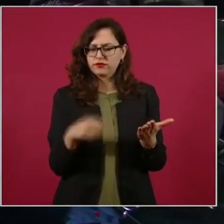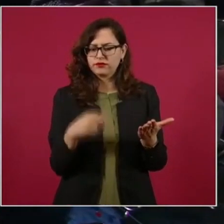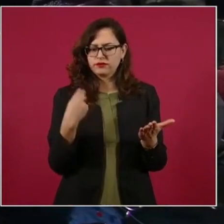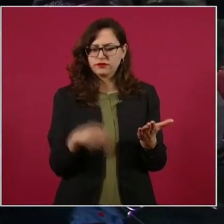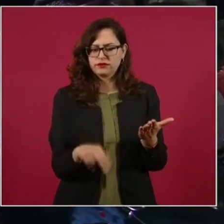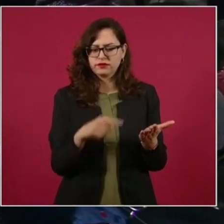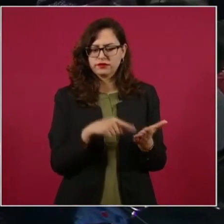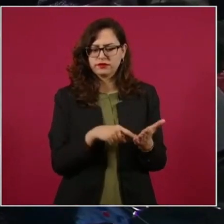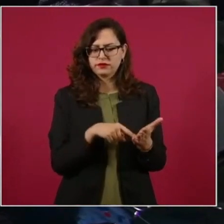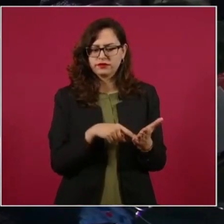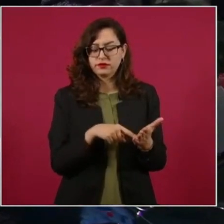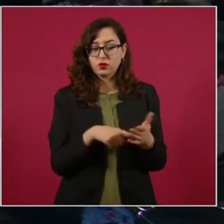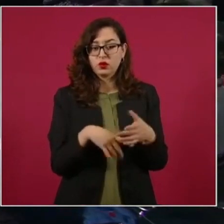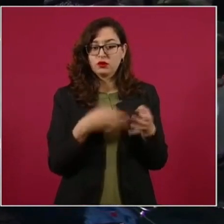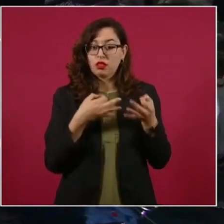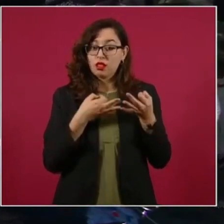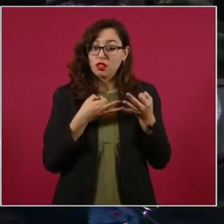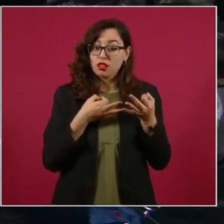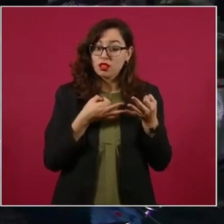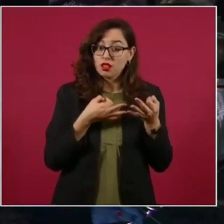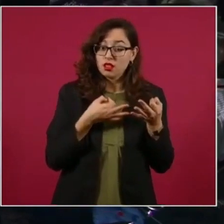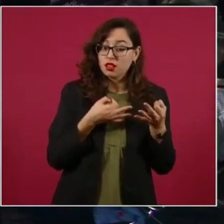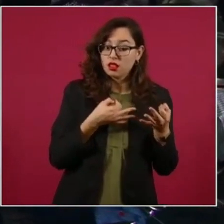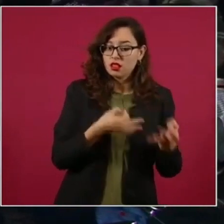La Gran Tentación.